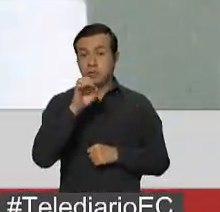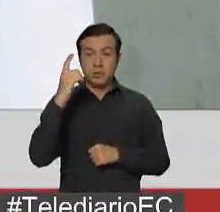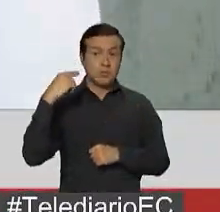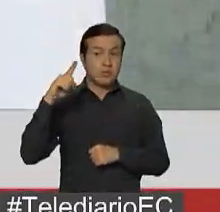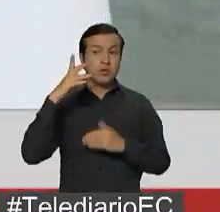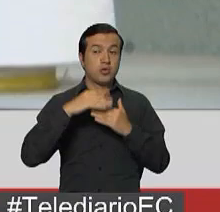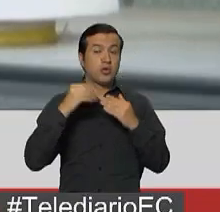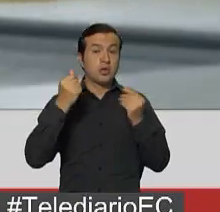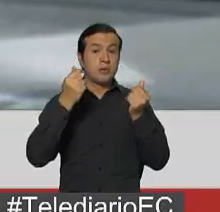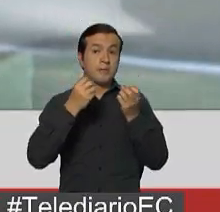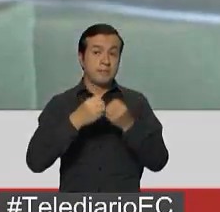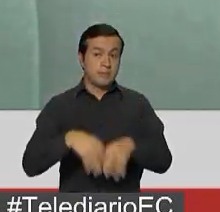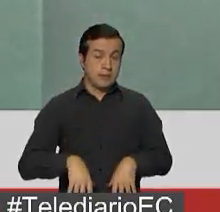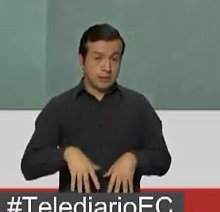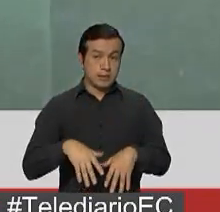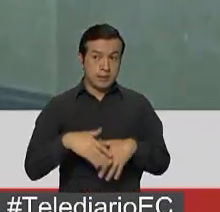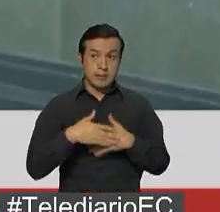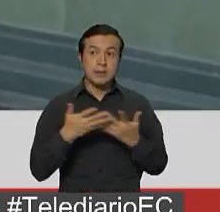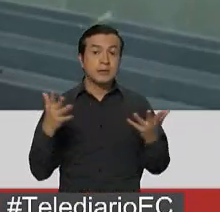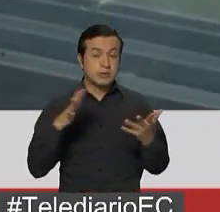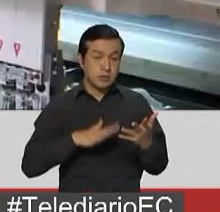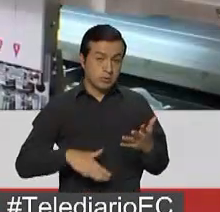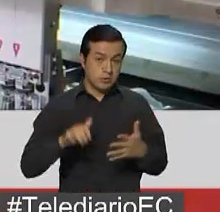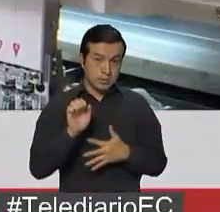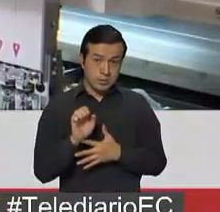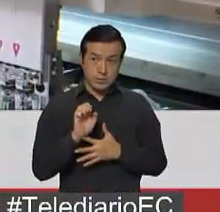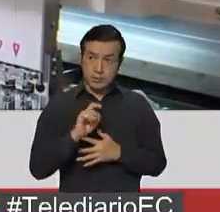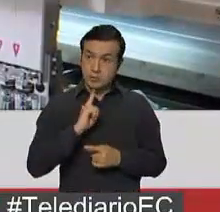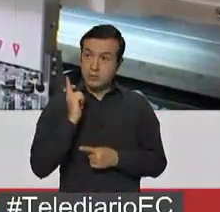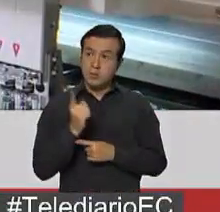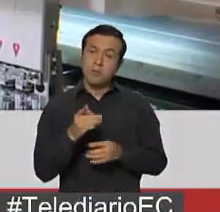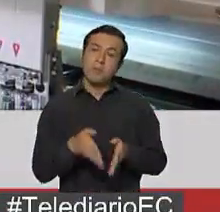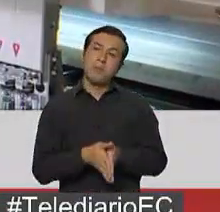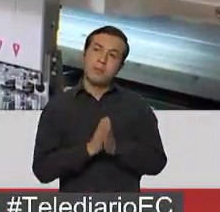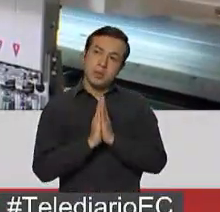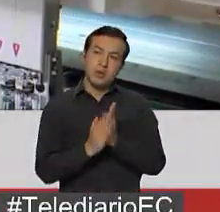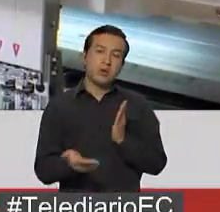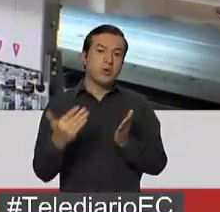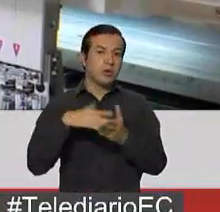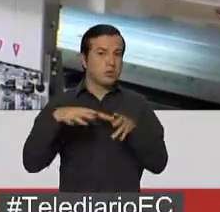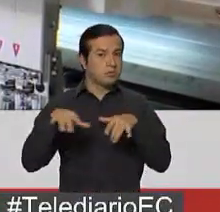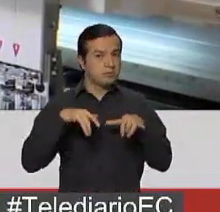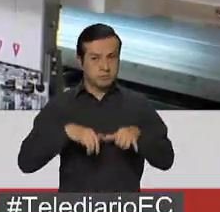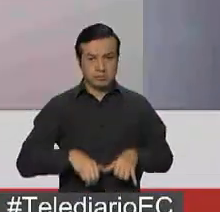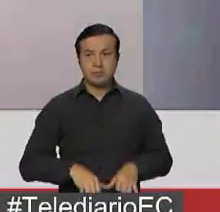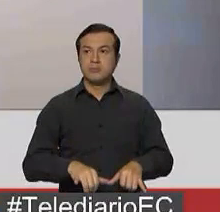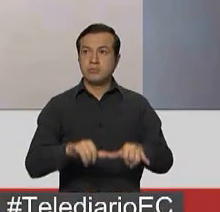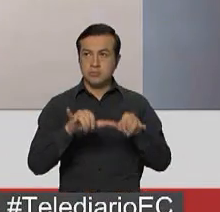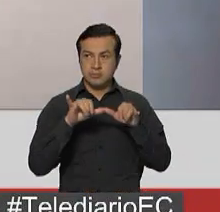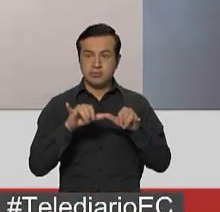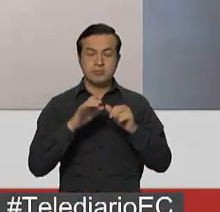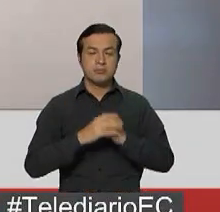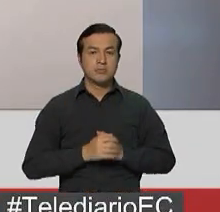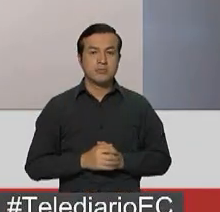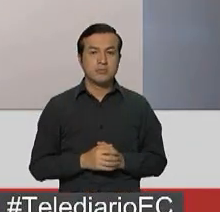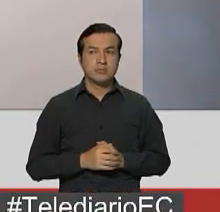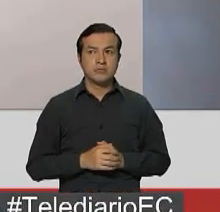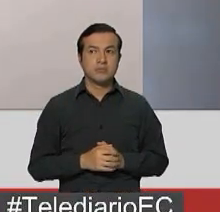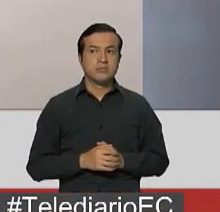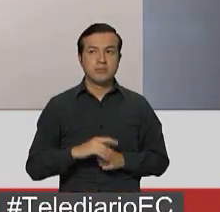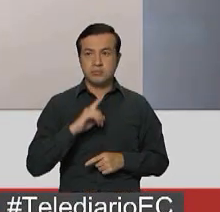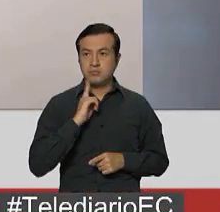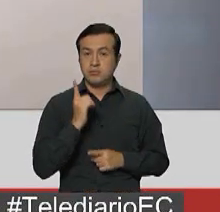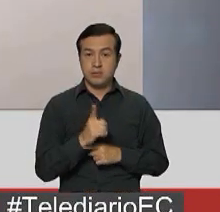de dólares en sus canales de distribución en todo el país por lo cual solicitan retomar sus actividades tenemos obviamente